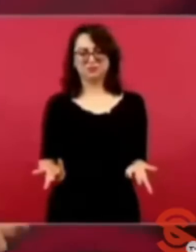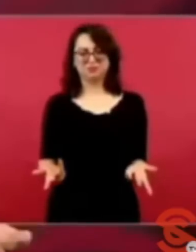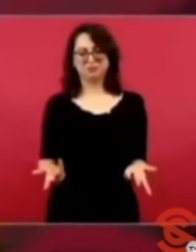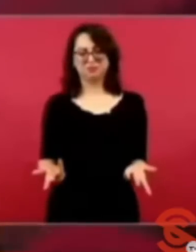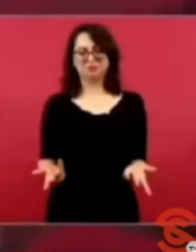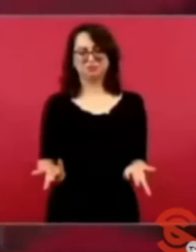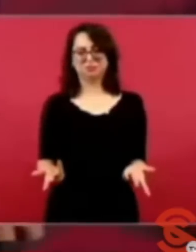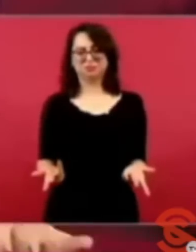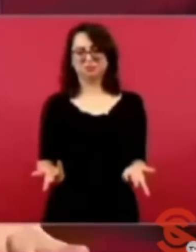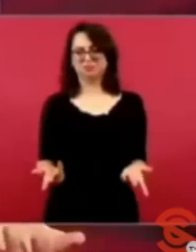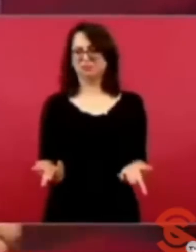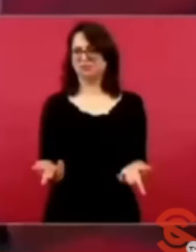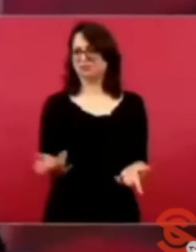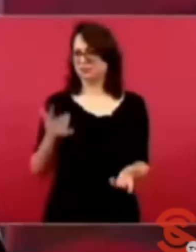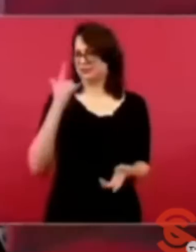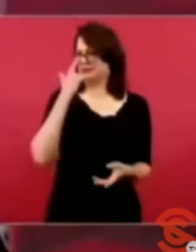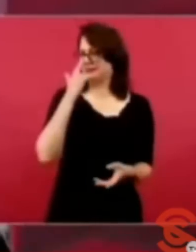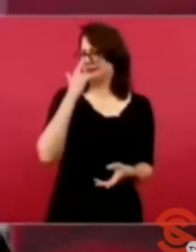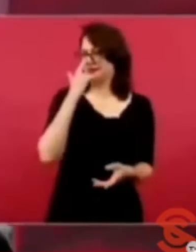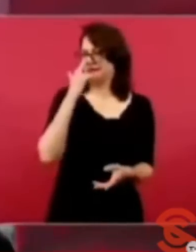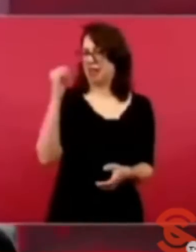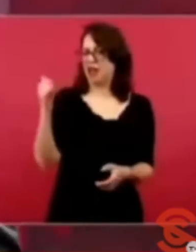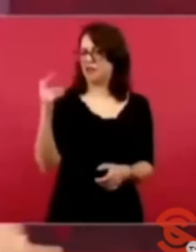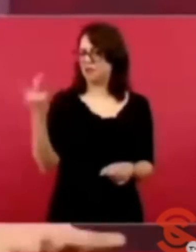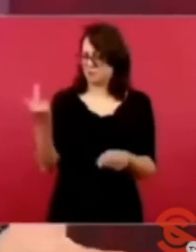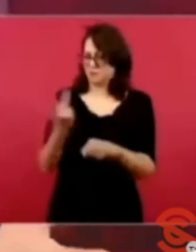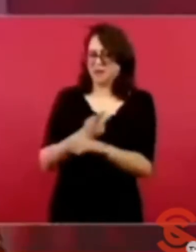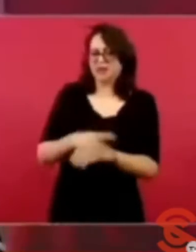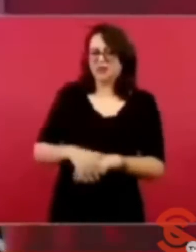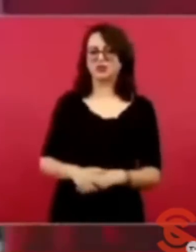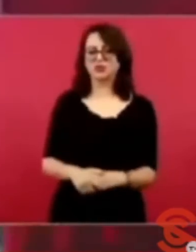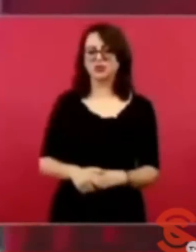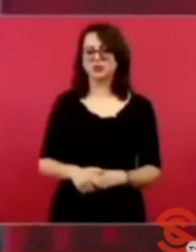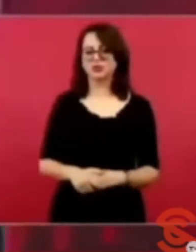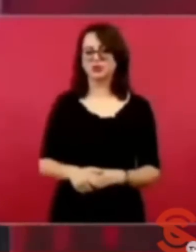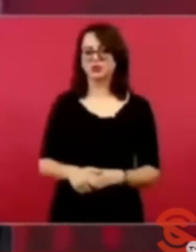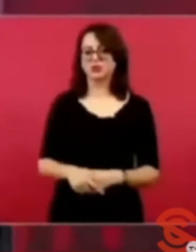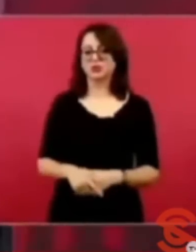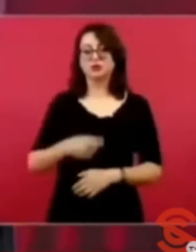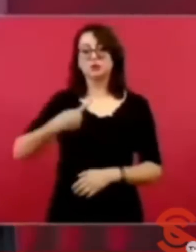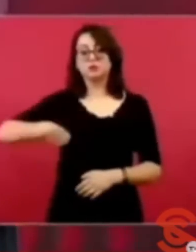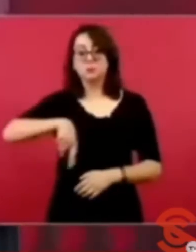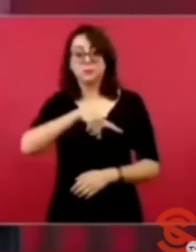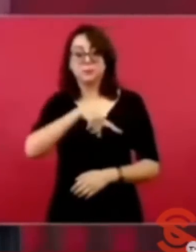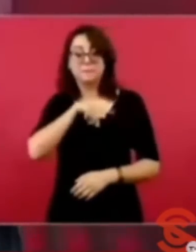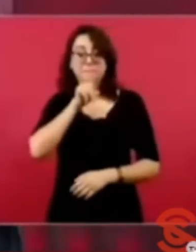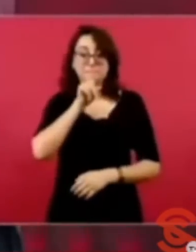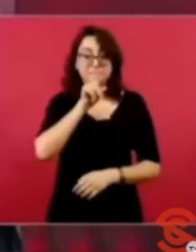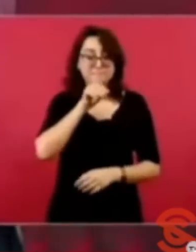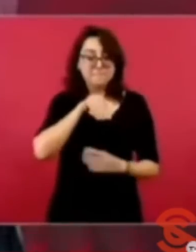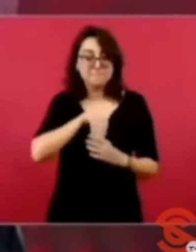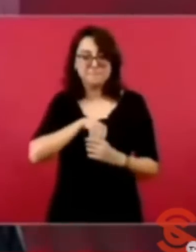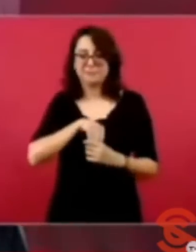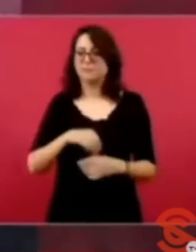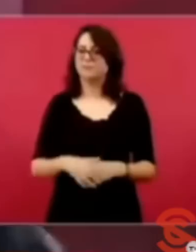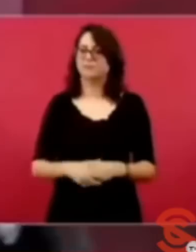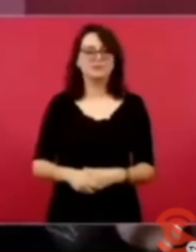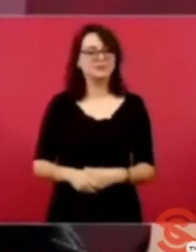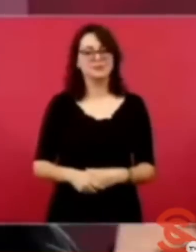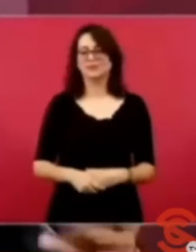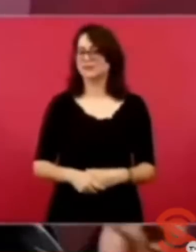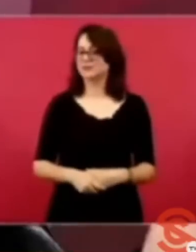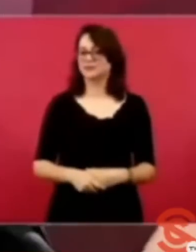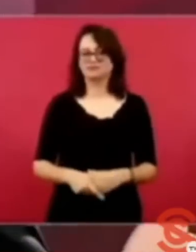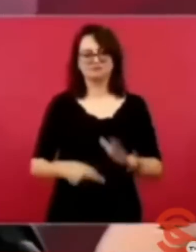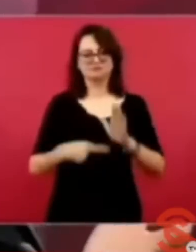y de manera inexplicable. ¿Cómo no lo vamos a saber? porque